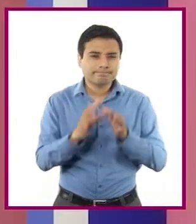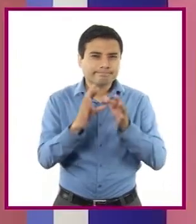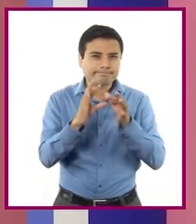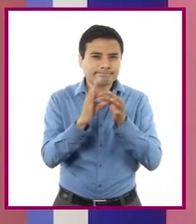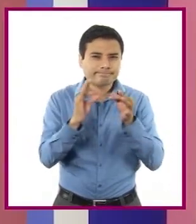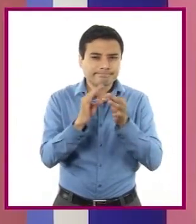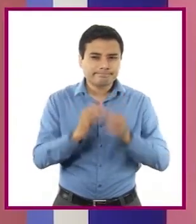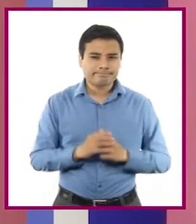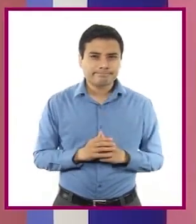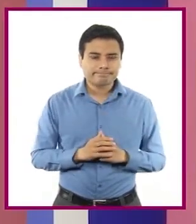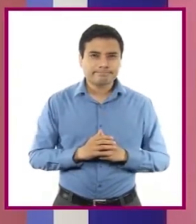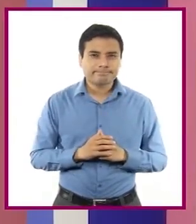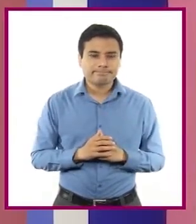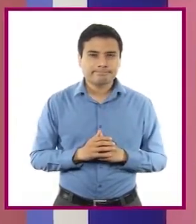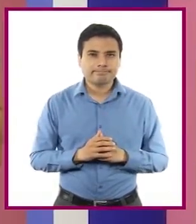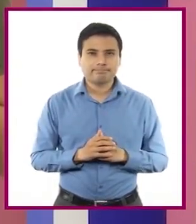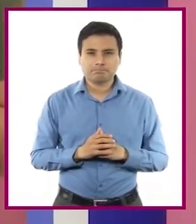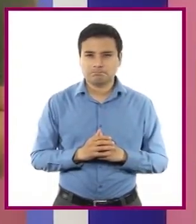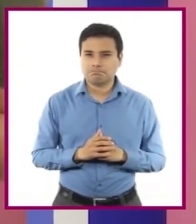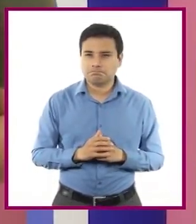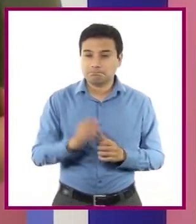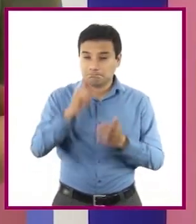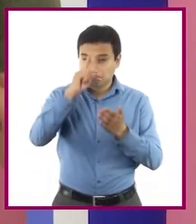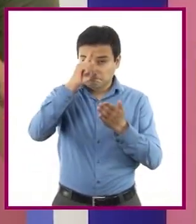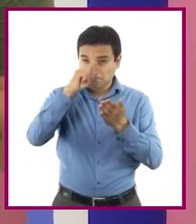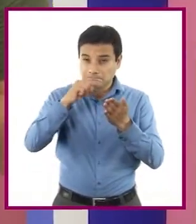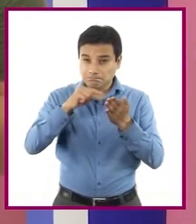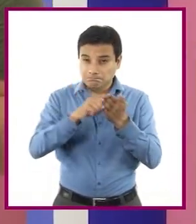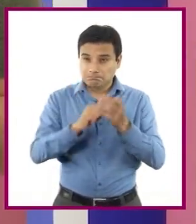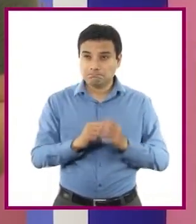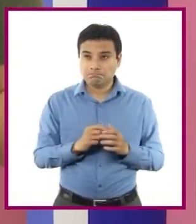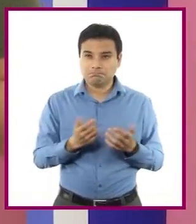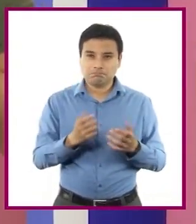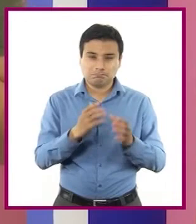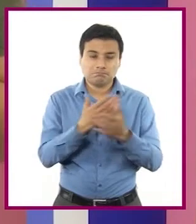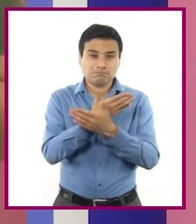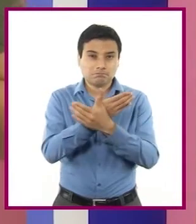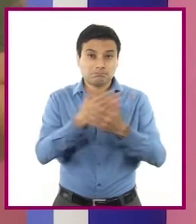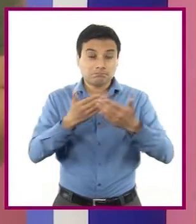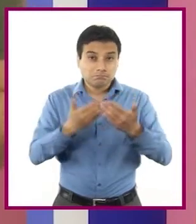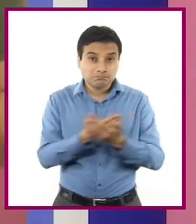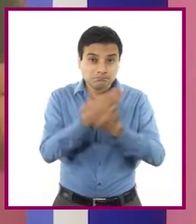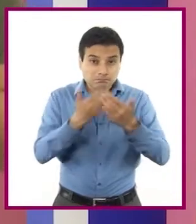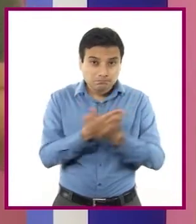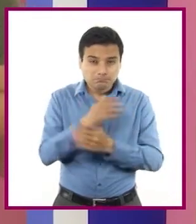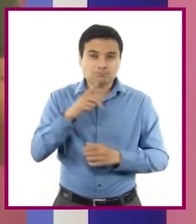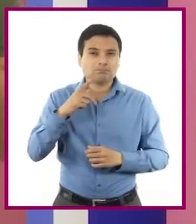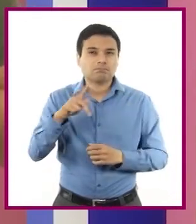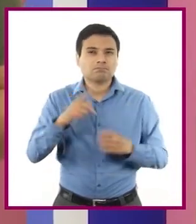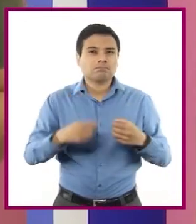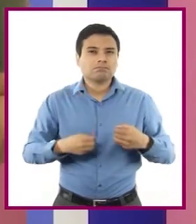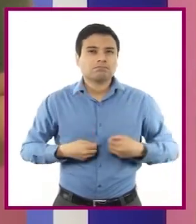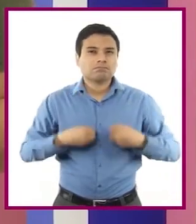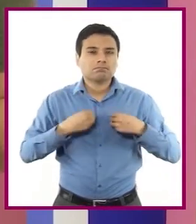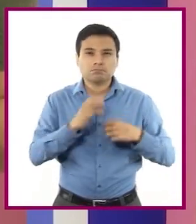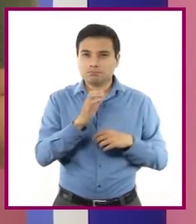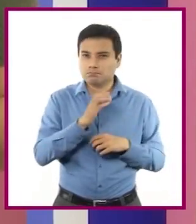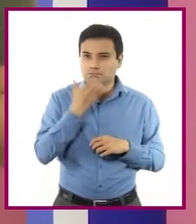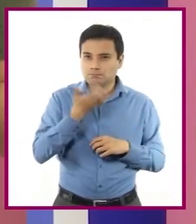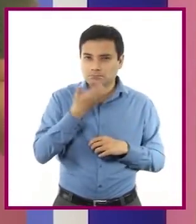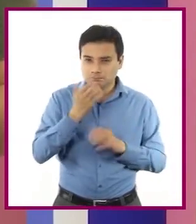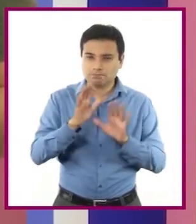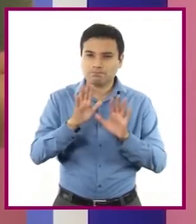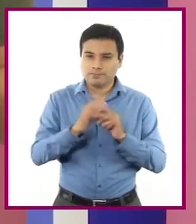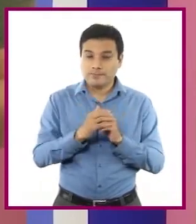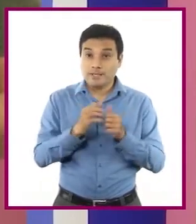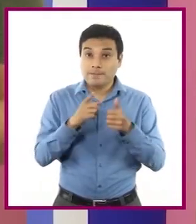monarca? Creo que puede ser su reproducción o sus modos de vida. Pero eso me lleva a pensar que lo primero